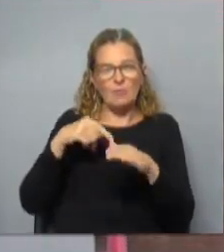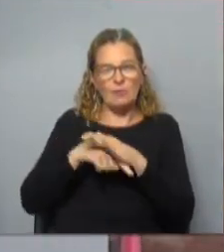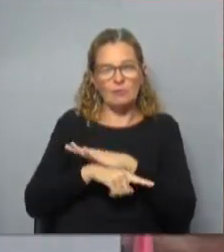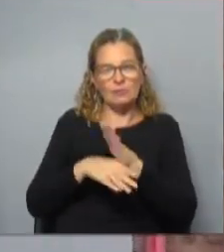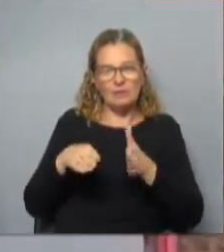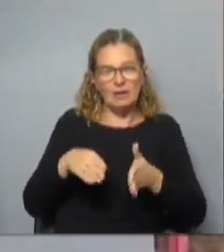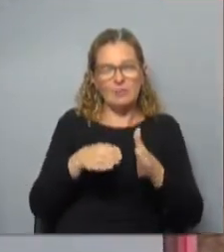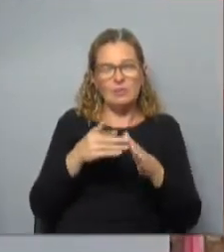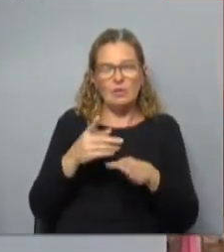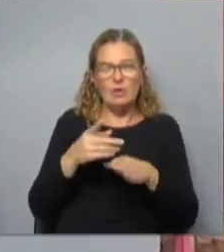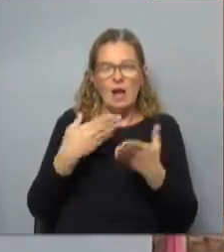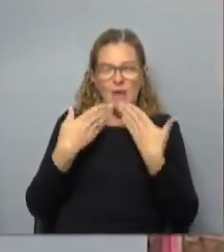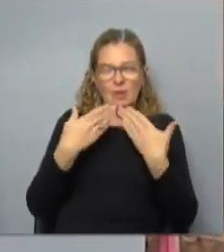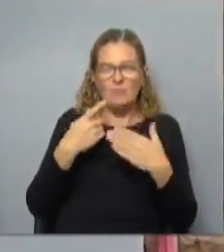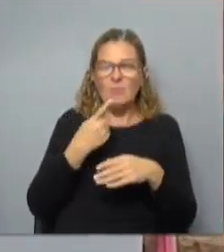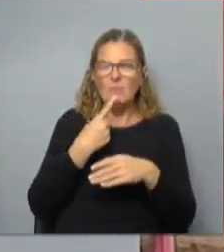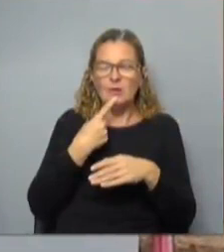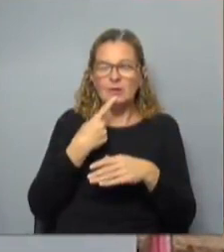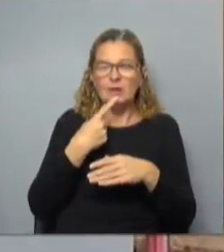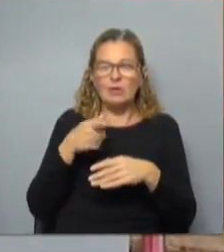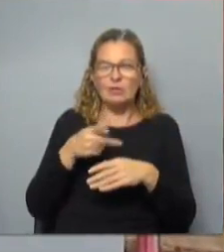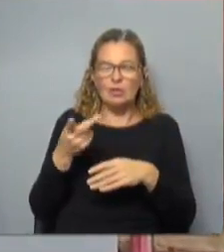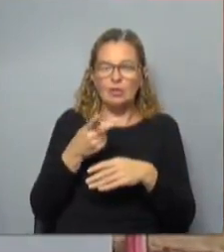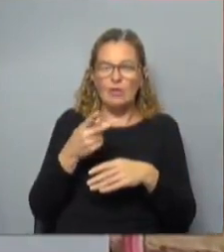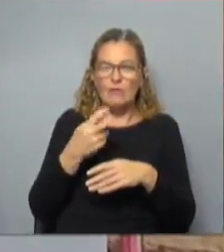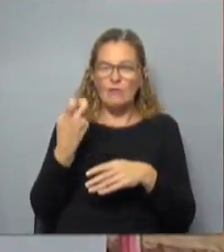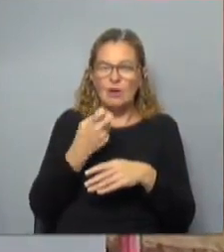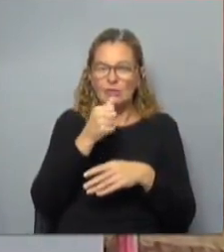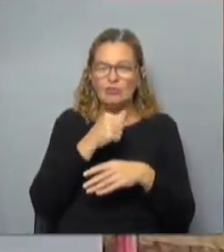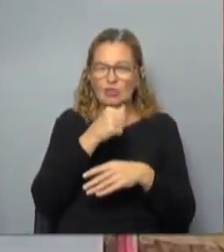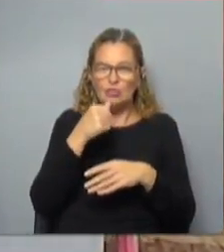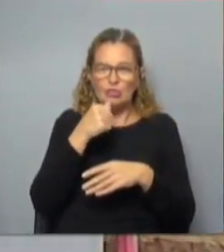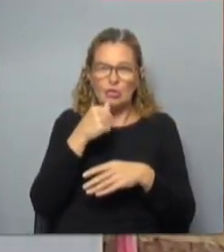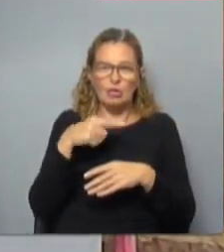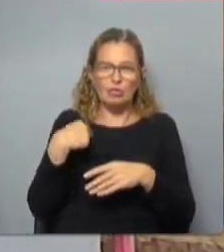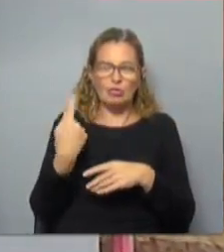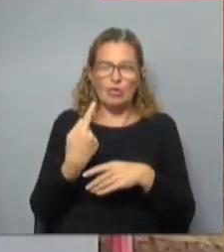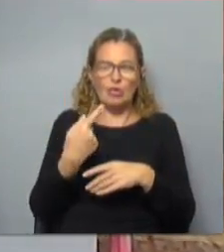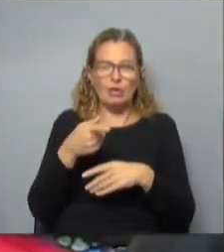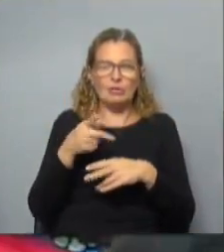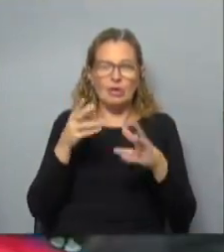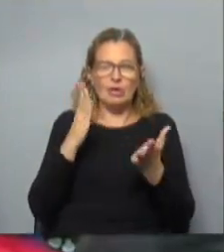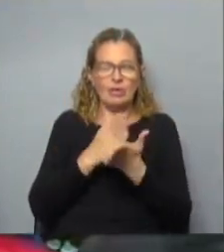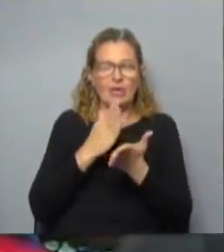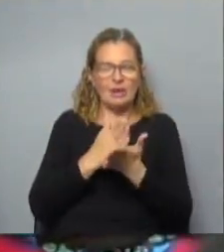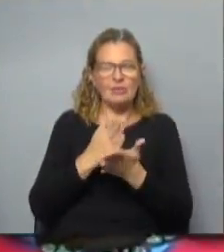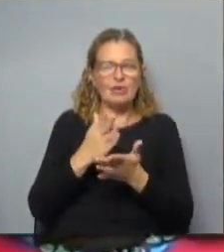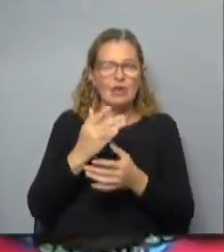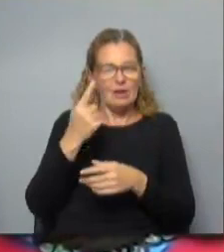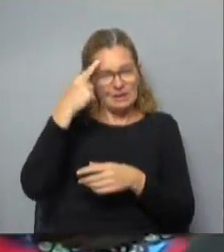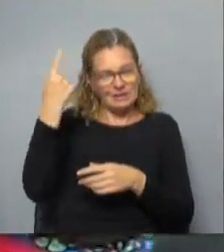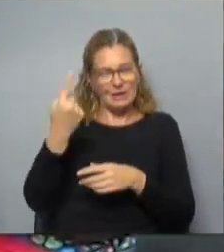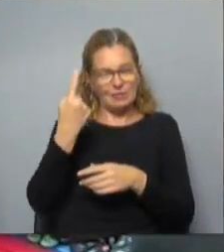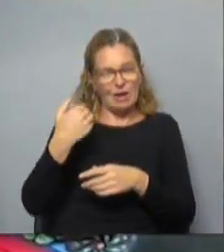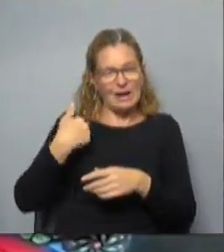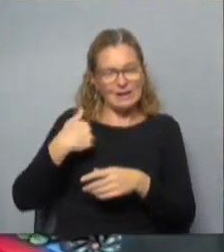camino del diálogo político y por la firme decisión de resolver toda diferencia en el marco de los mecanismos del derecho internacional chile